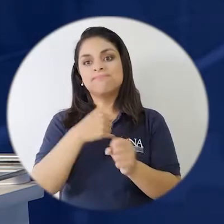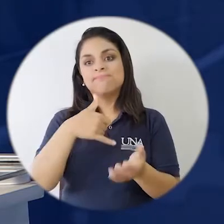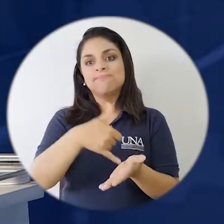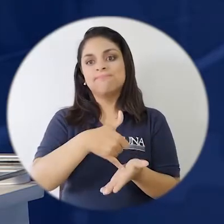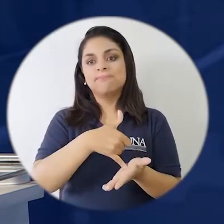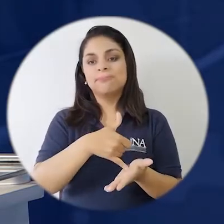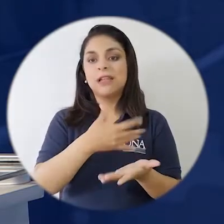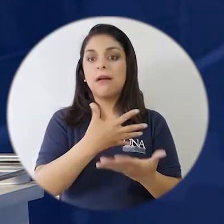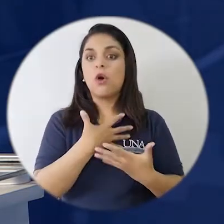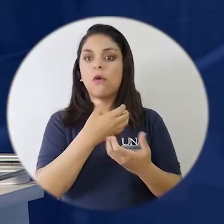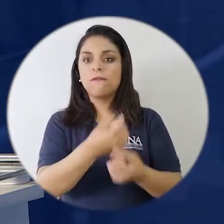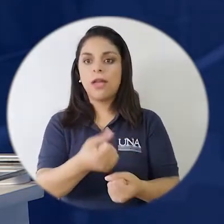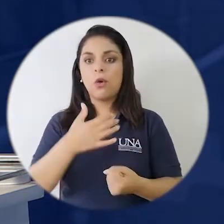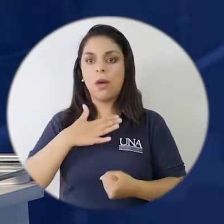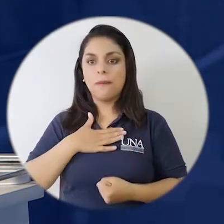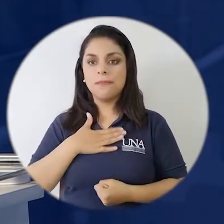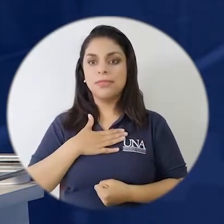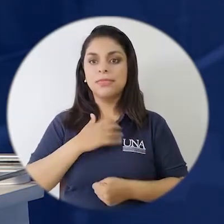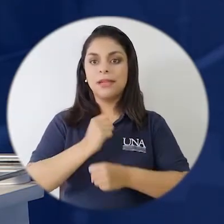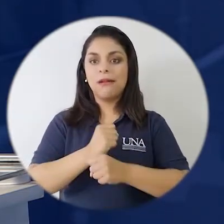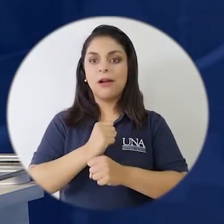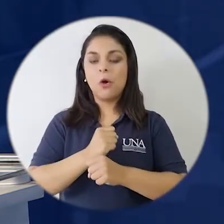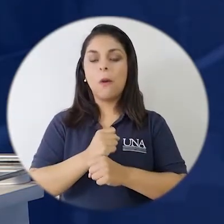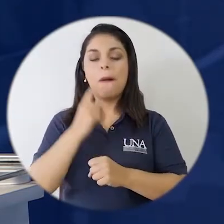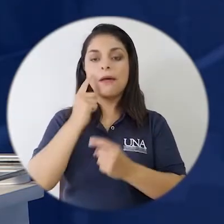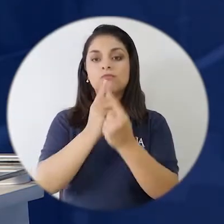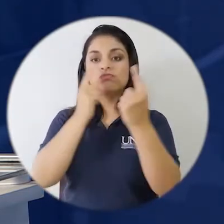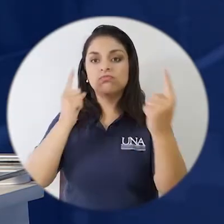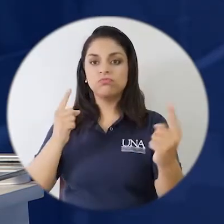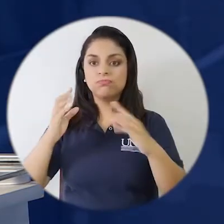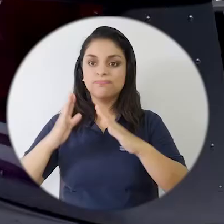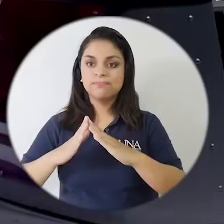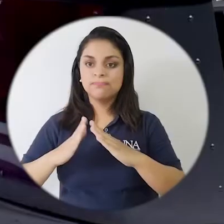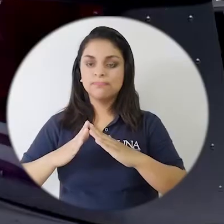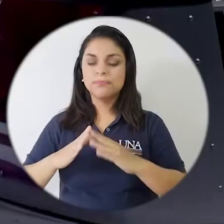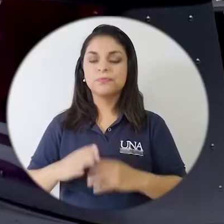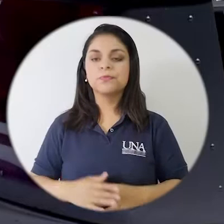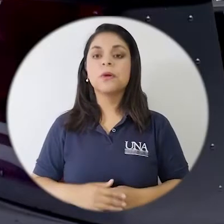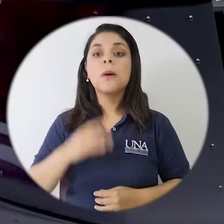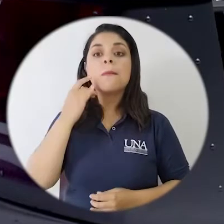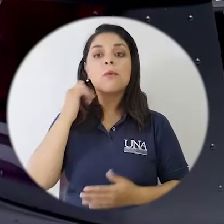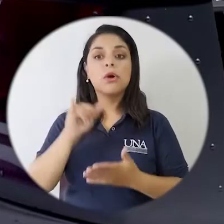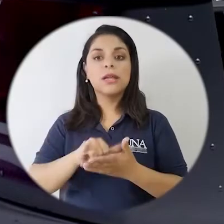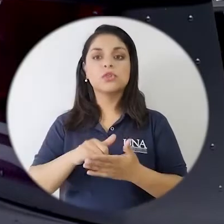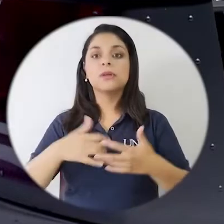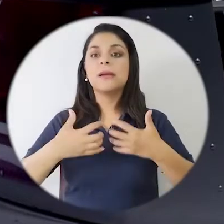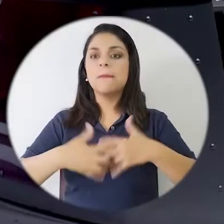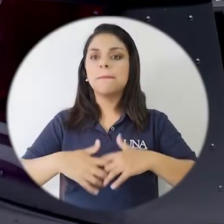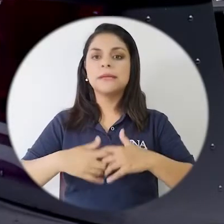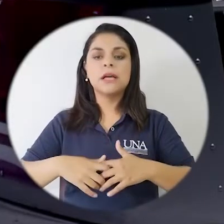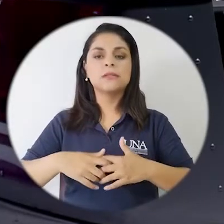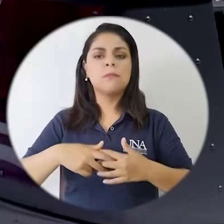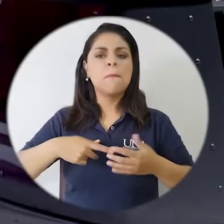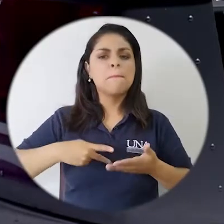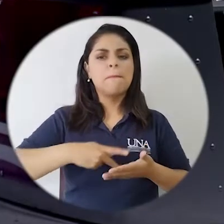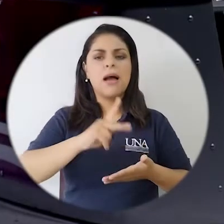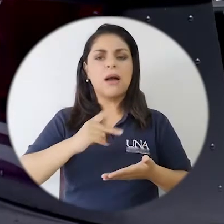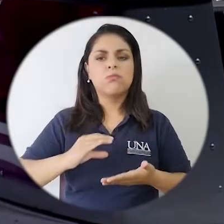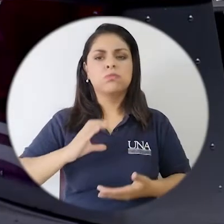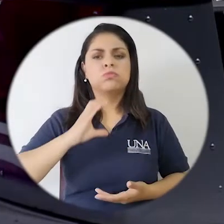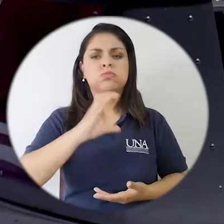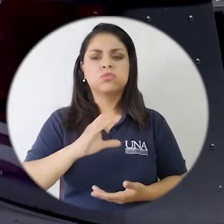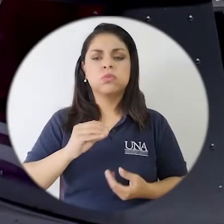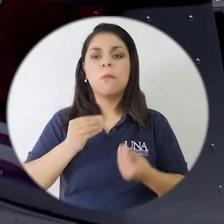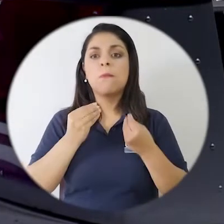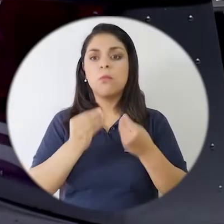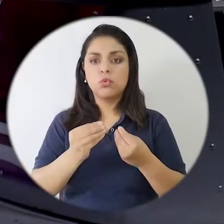ese tiempo de teletrabajo para realizar nuestras funciones a distancia. Sí, por eso las empresas invierten mucho en eso. Tienen que invertir mucho porque